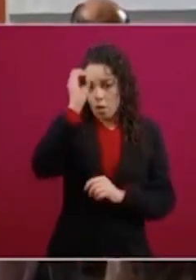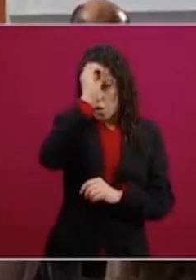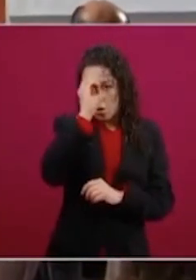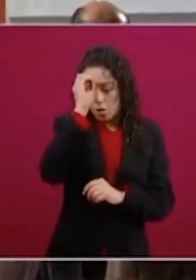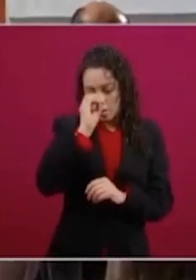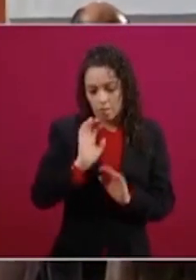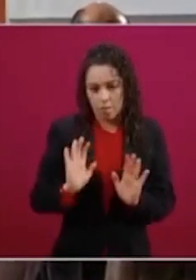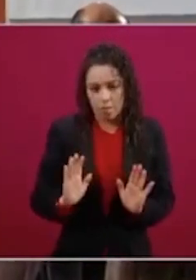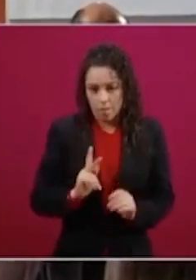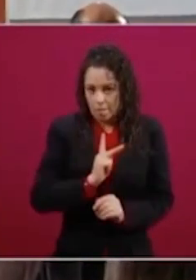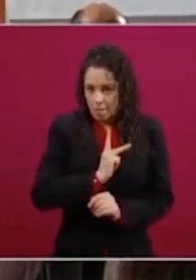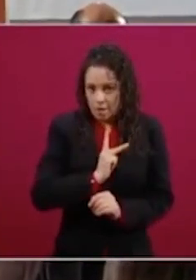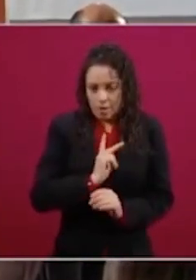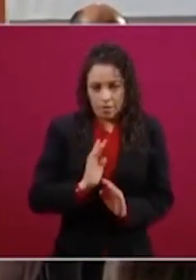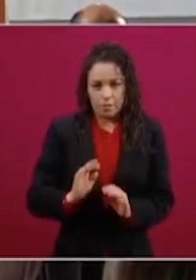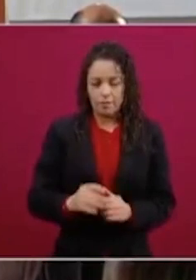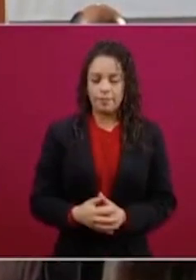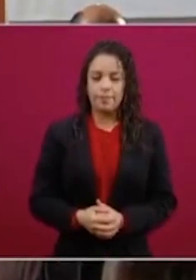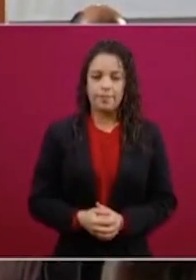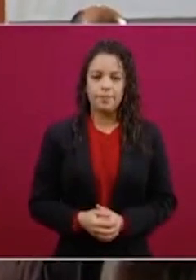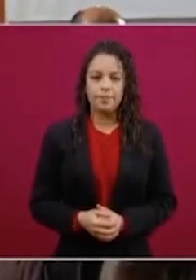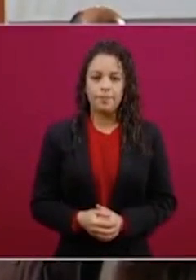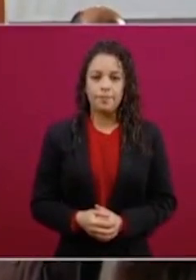porque abarata